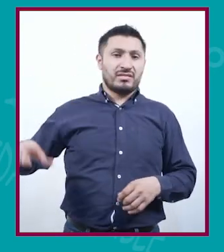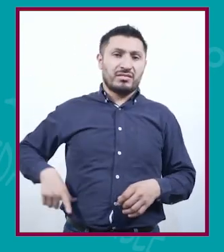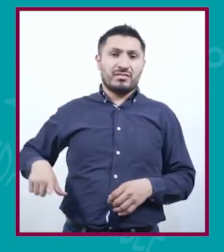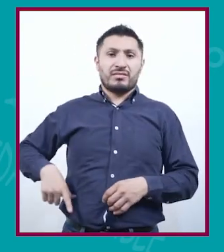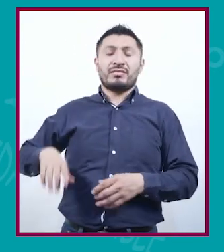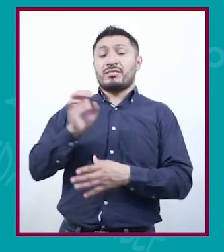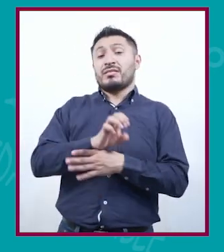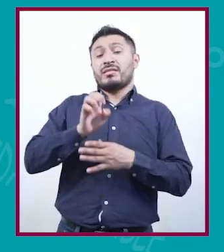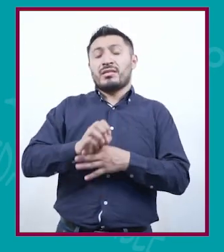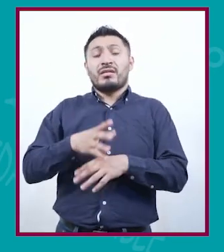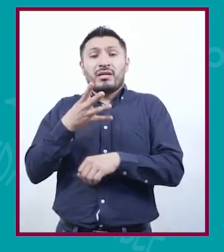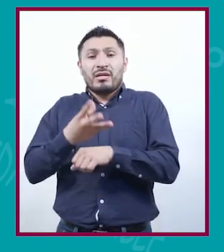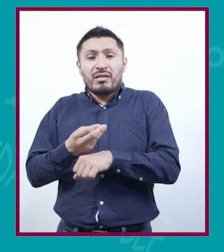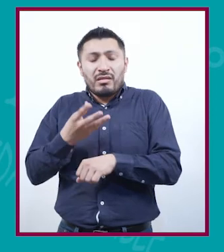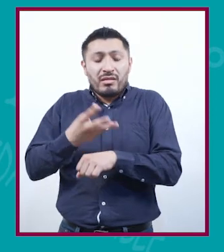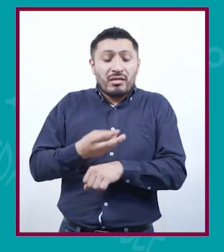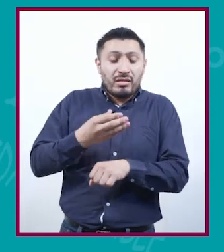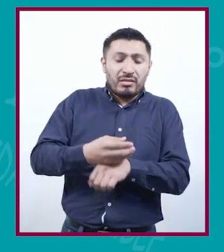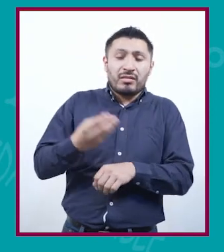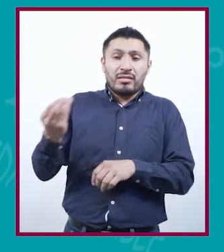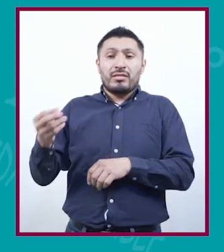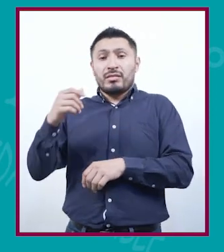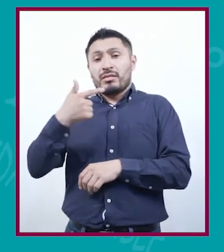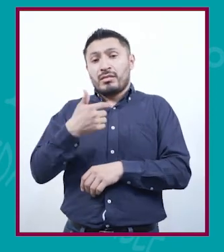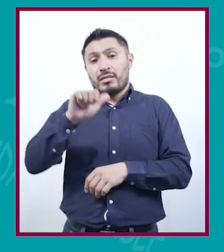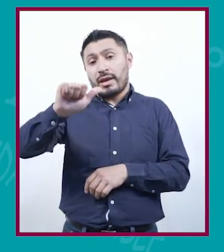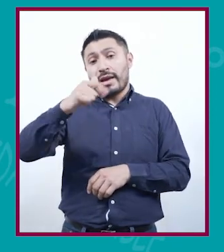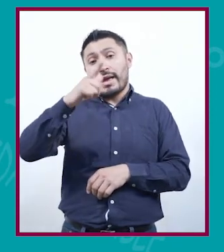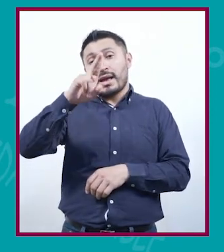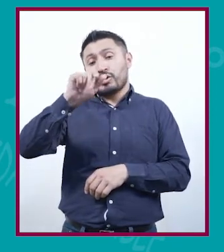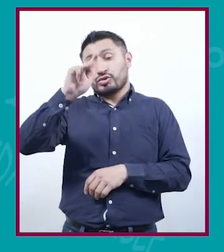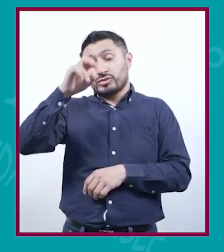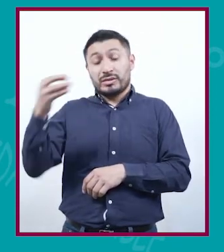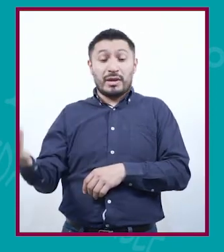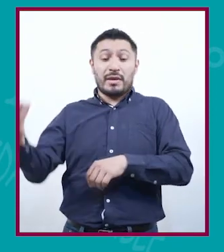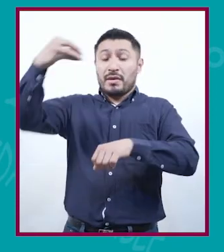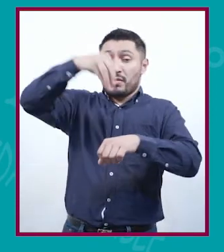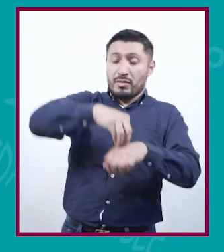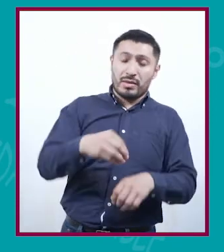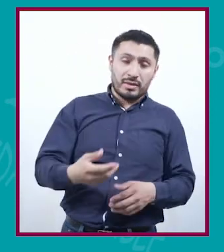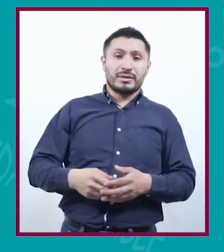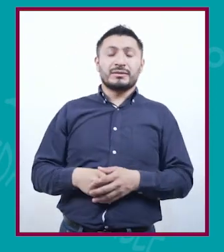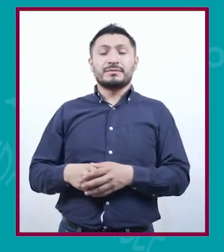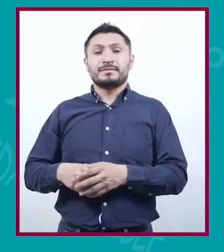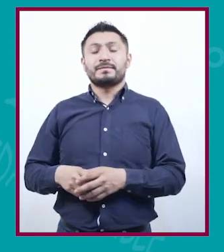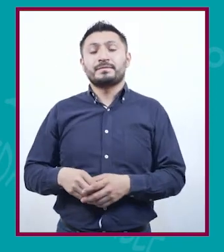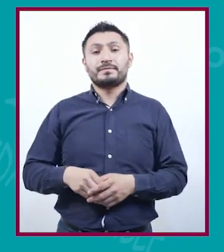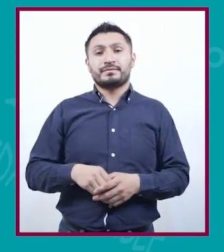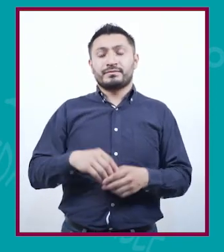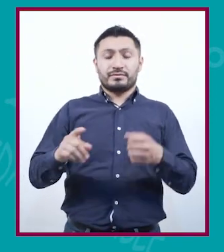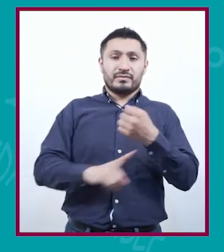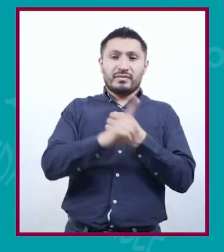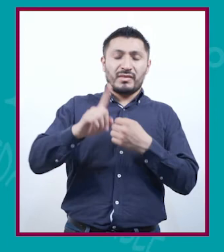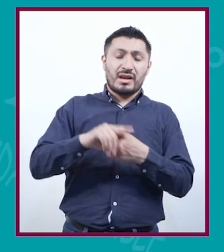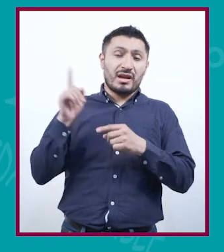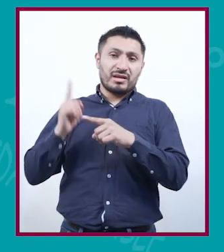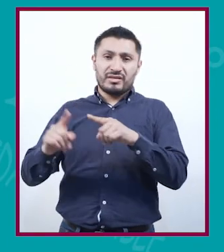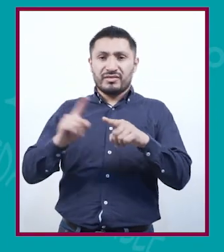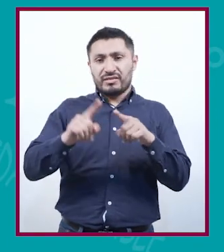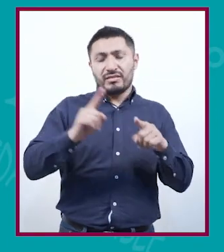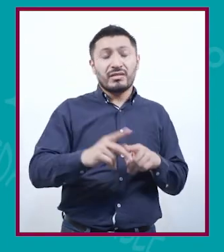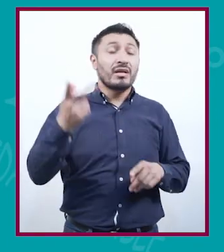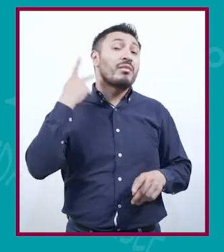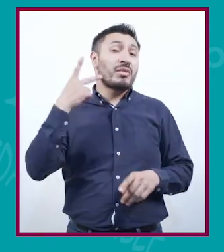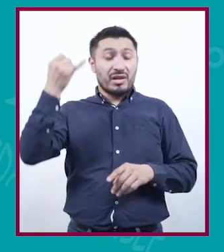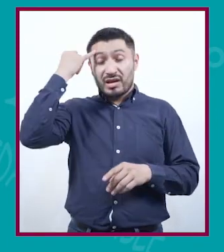que después se trata de resolver colocando ahí a Agustín de Iturbide. Otro gran problema es la diversidad de tendencias políticas